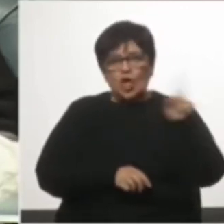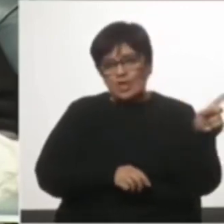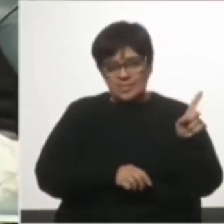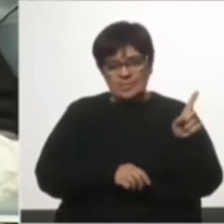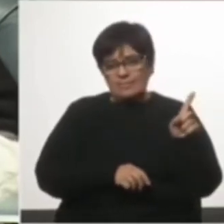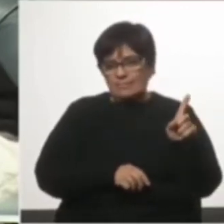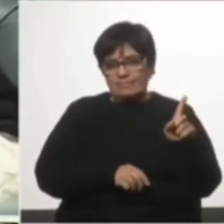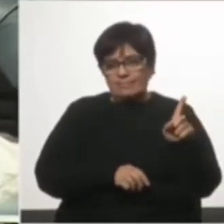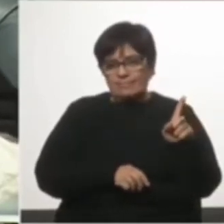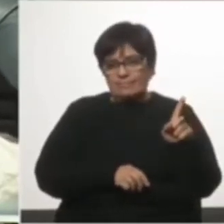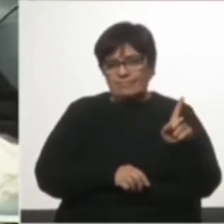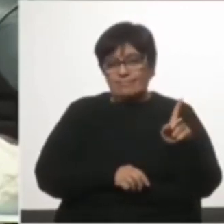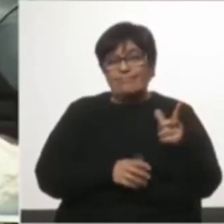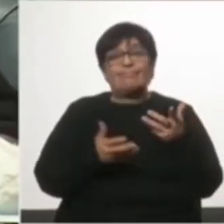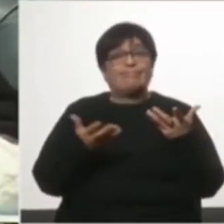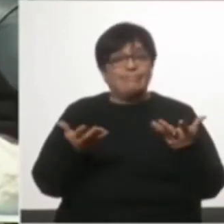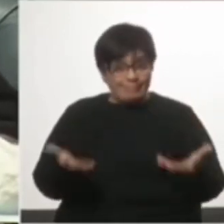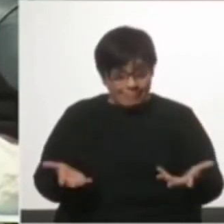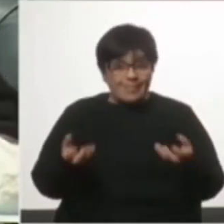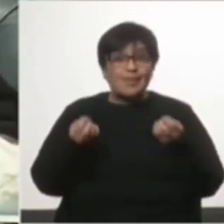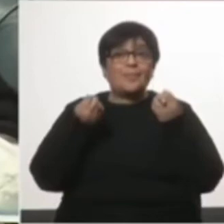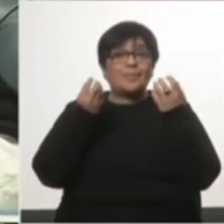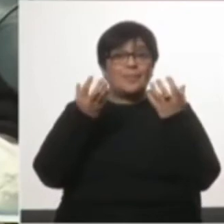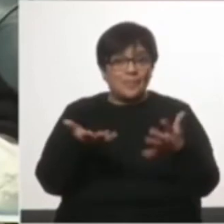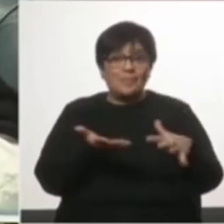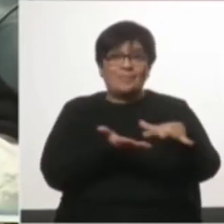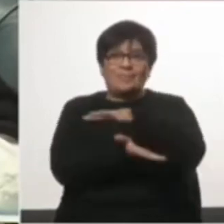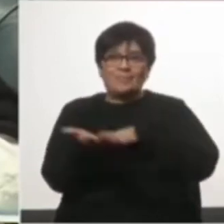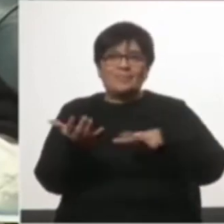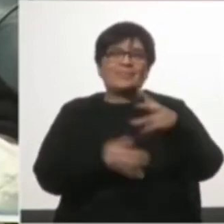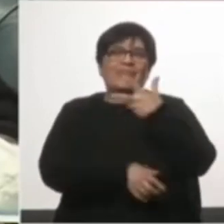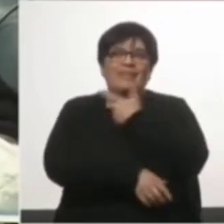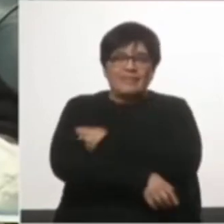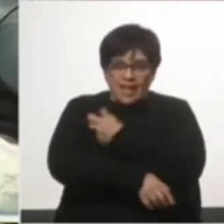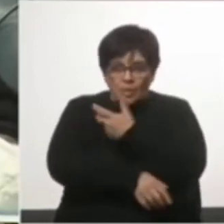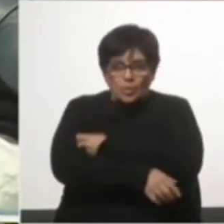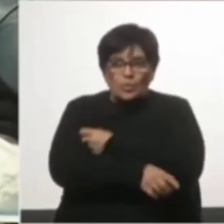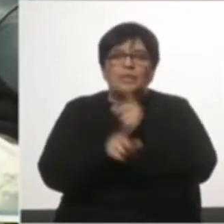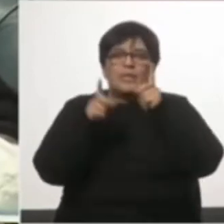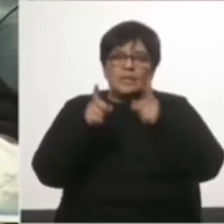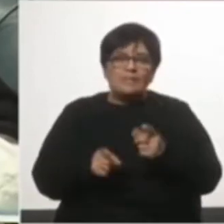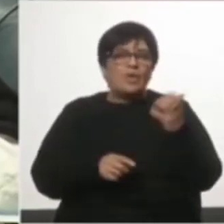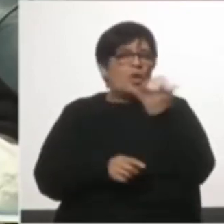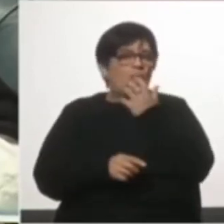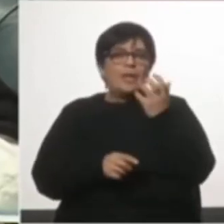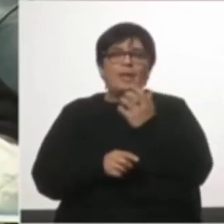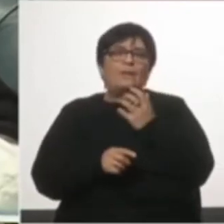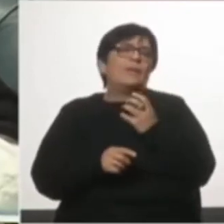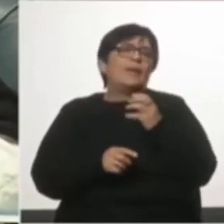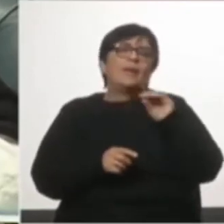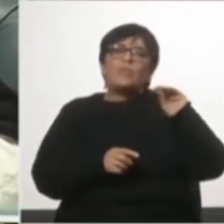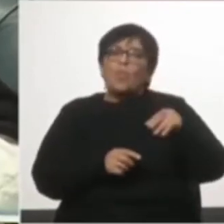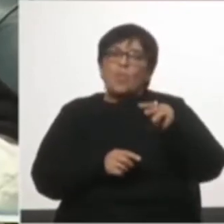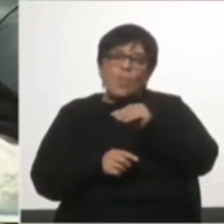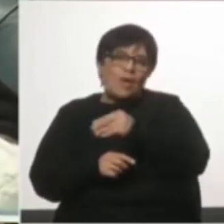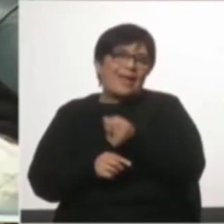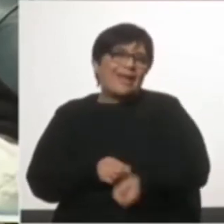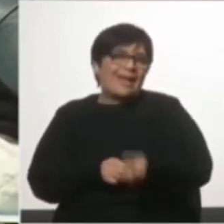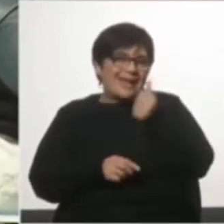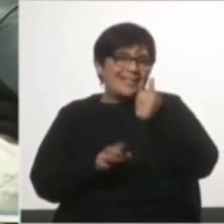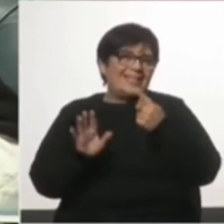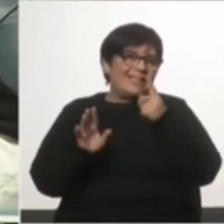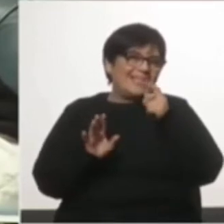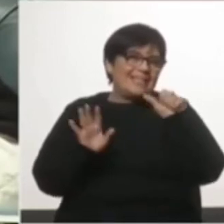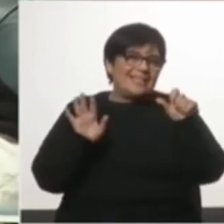ahí llegamos a la situación de la vacunación, llegamos a la terrible pérdida de los 6.000 fallecidos, o